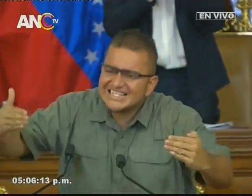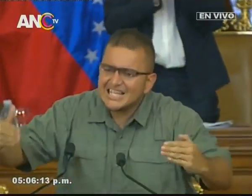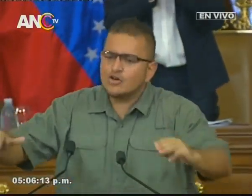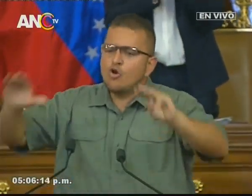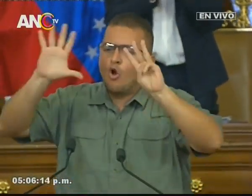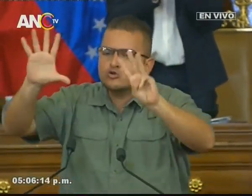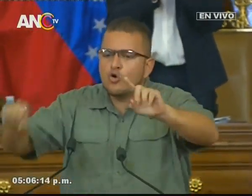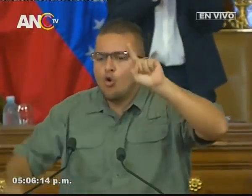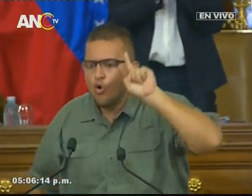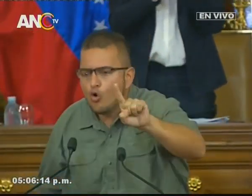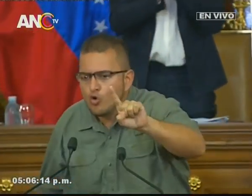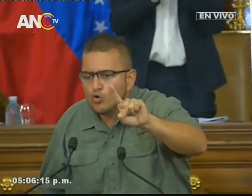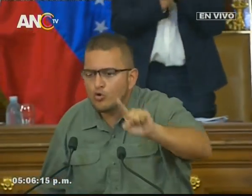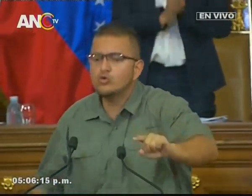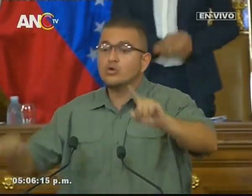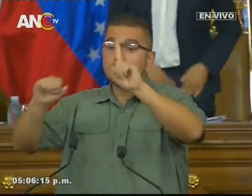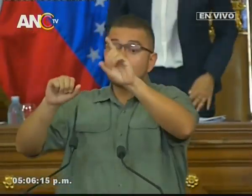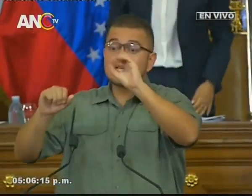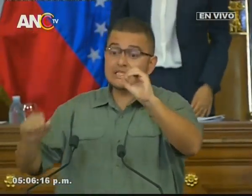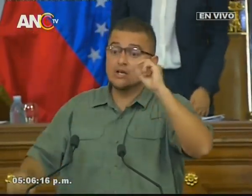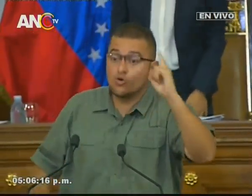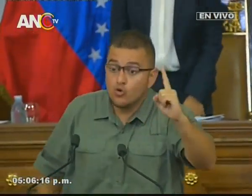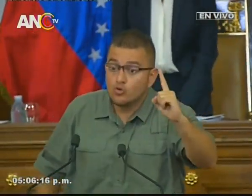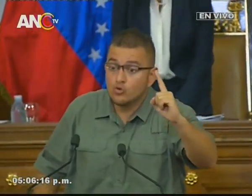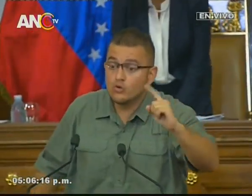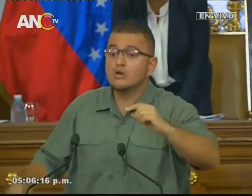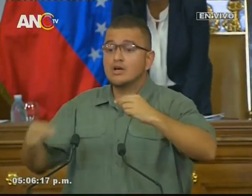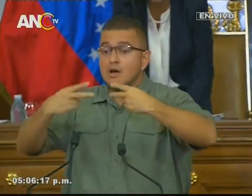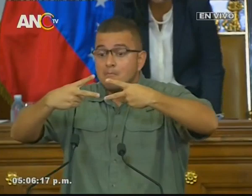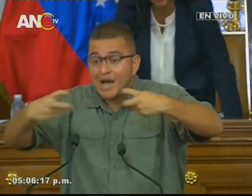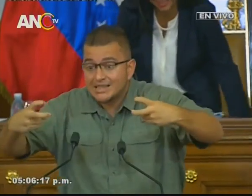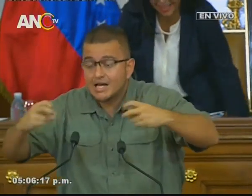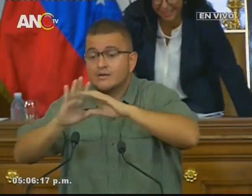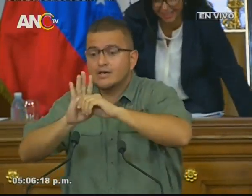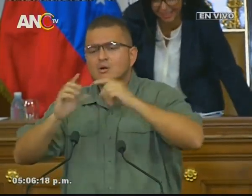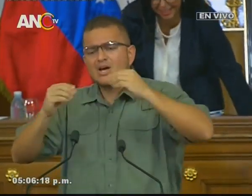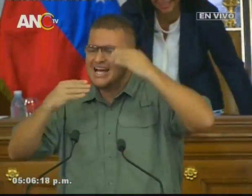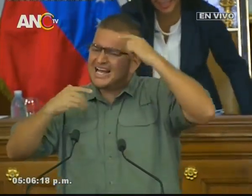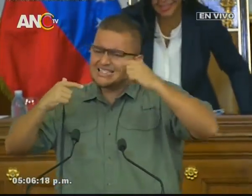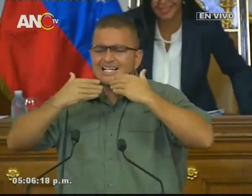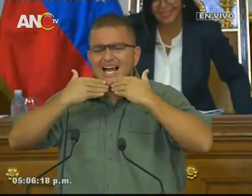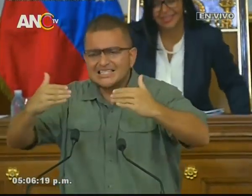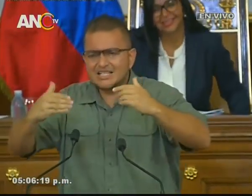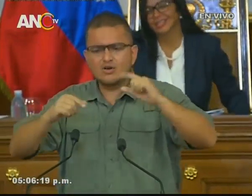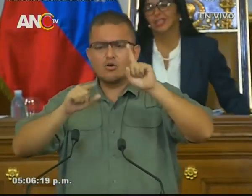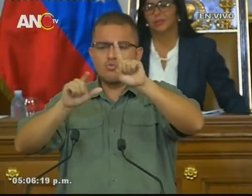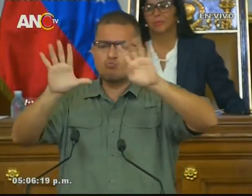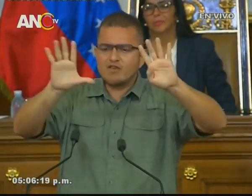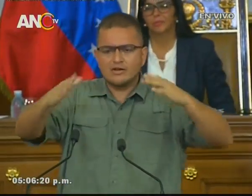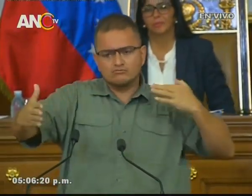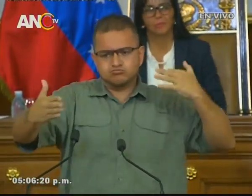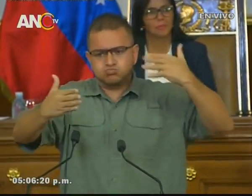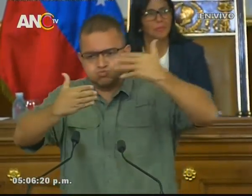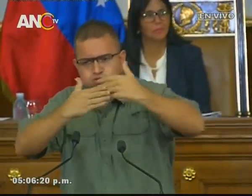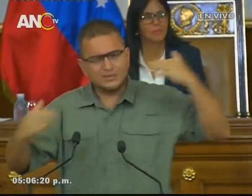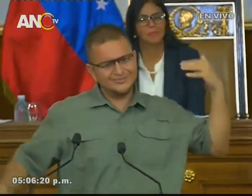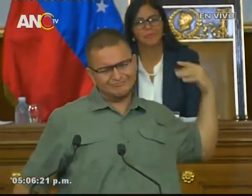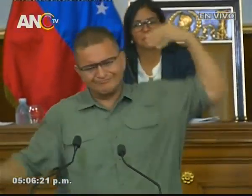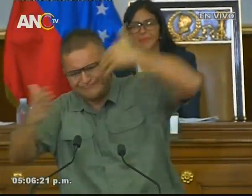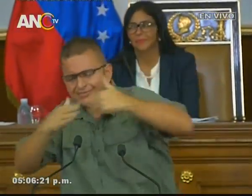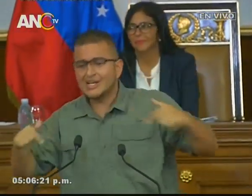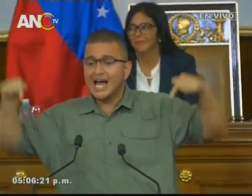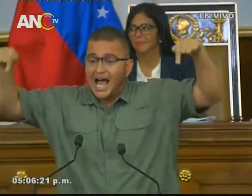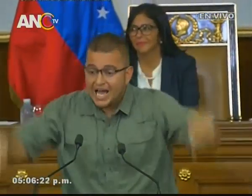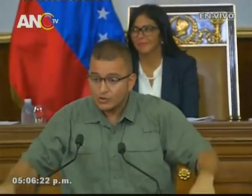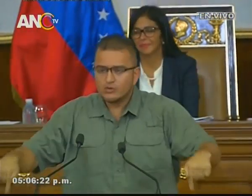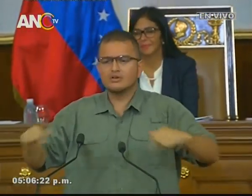Porque mi comandante Chávez me dio mi artículo 81, me dio el 101 para poder traducir todos los que son los